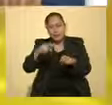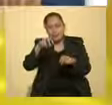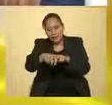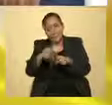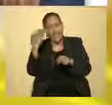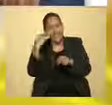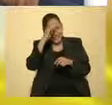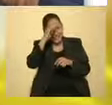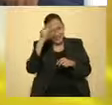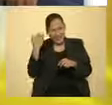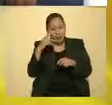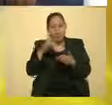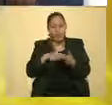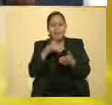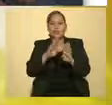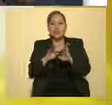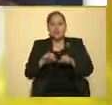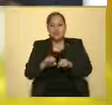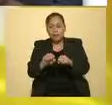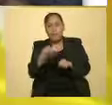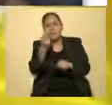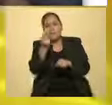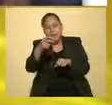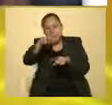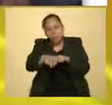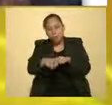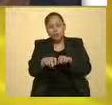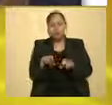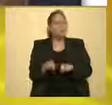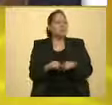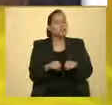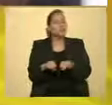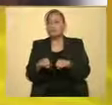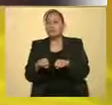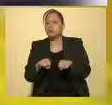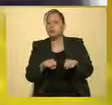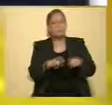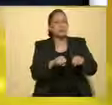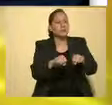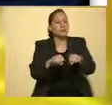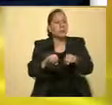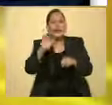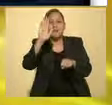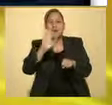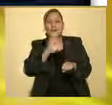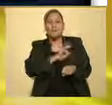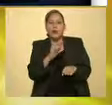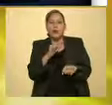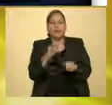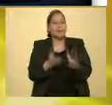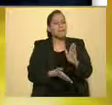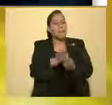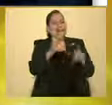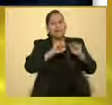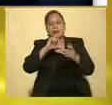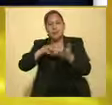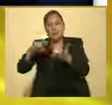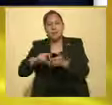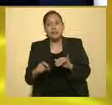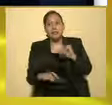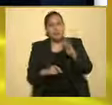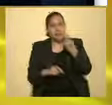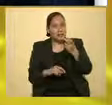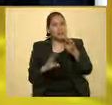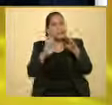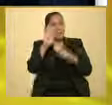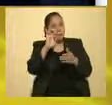una carriola que es pet friendly, en la cual tú metes a tu perrito ahí y puedes llevarlo por todo el centro comercial para que te acompañe a me comprar. Me da mucha risa. Es un bebé. Sí, es el bebé.